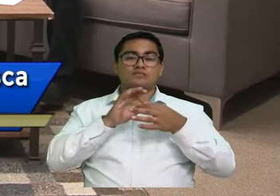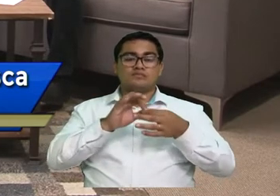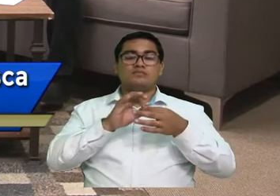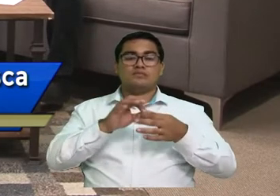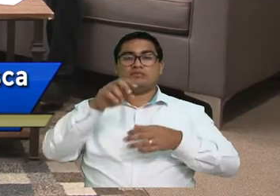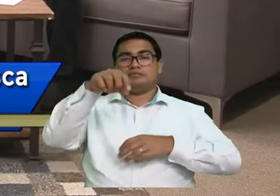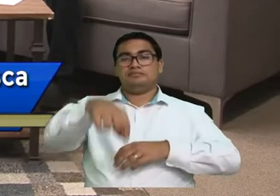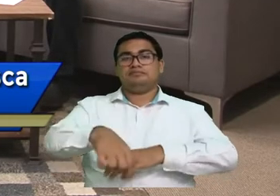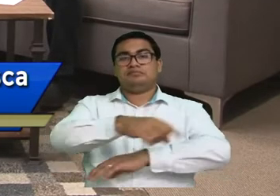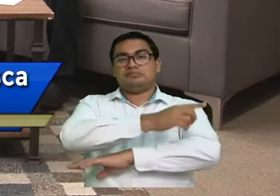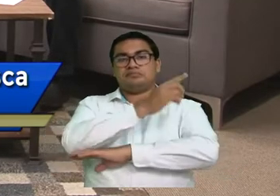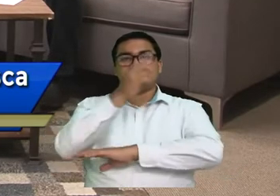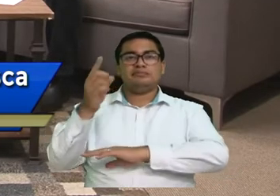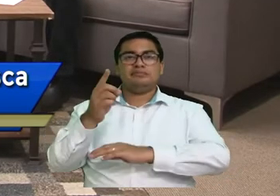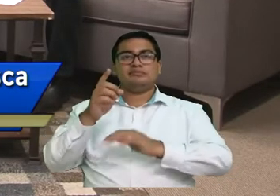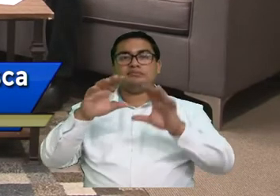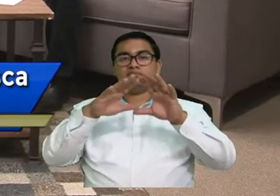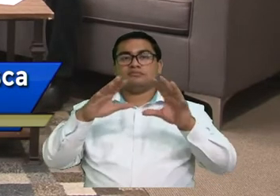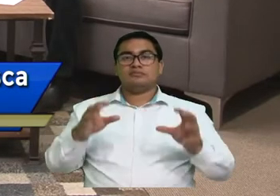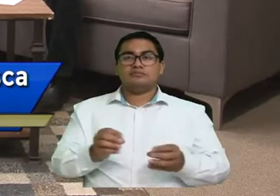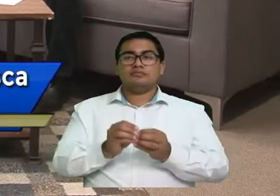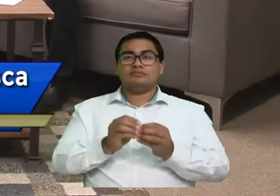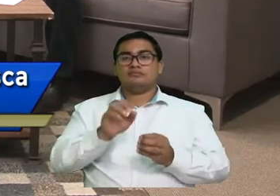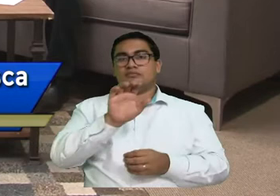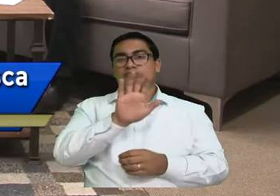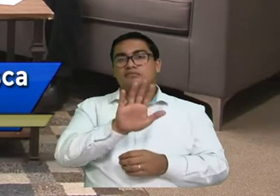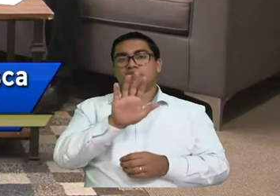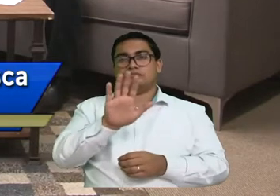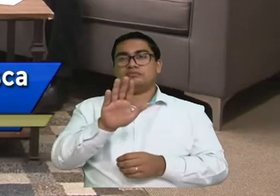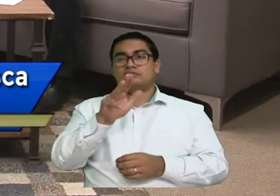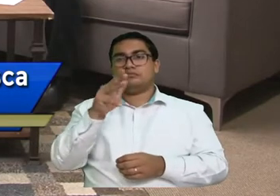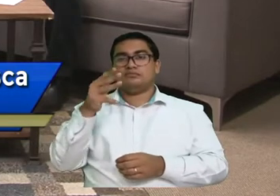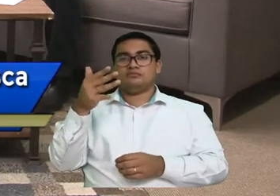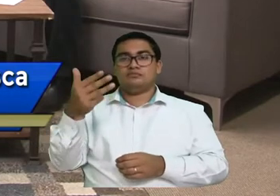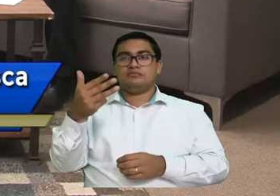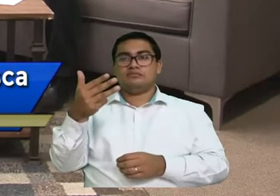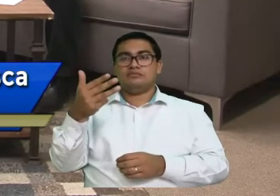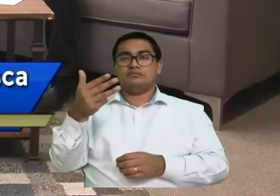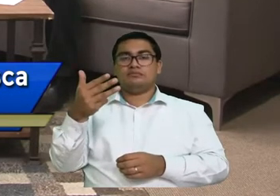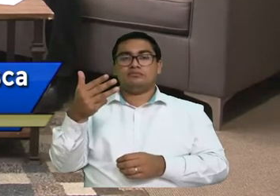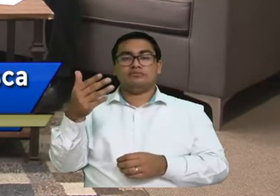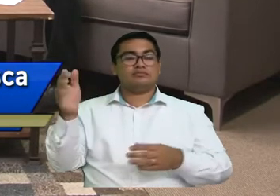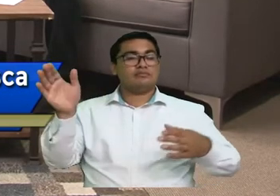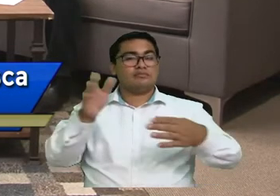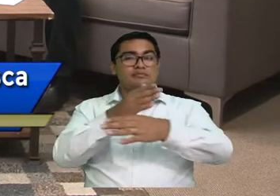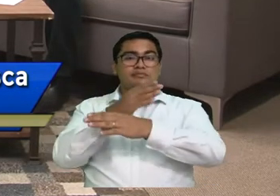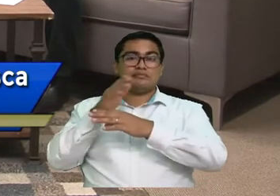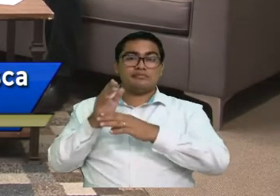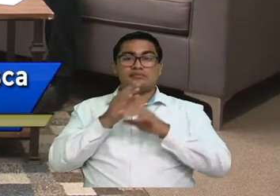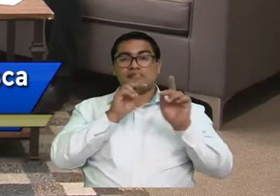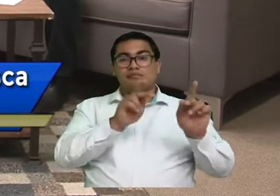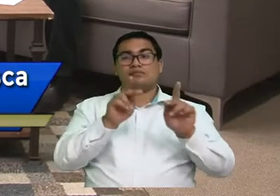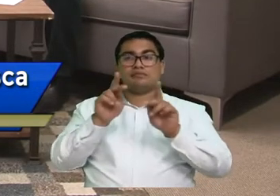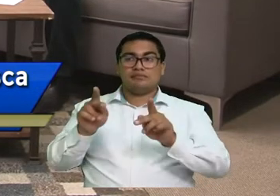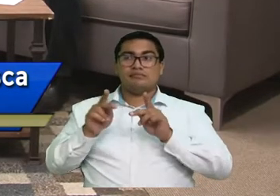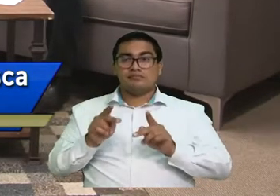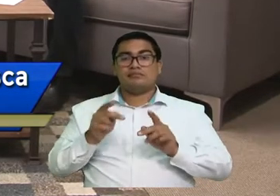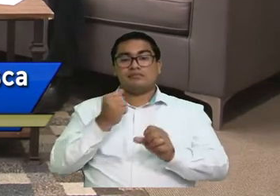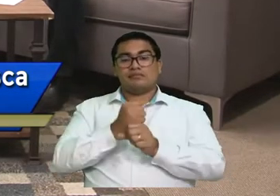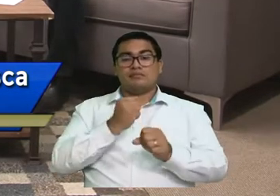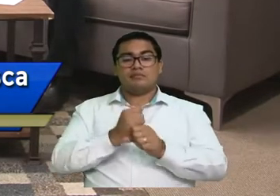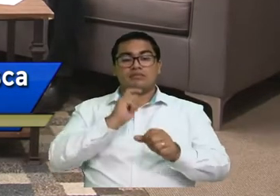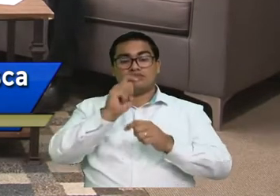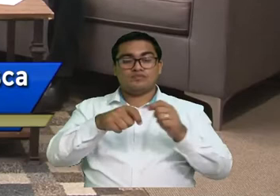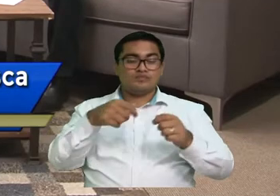hoy tenemos un total de 559 protagonistas beneficiaron y